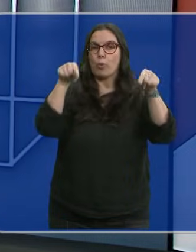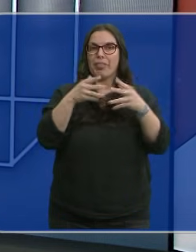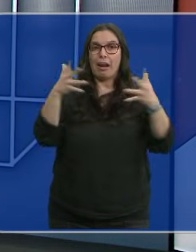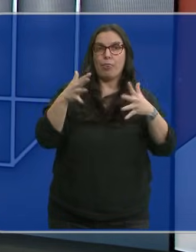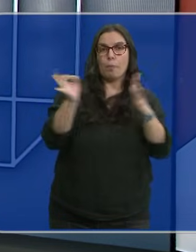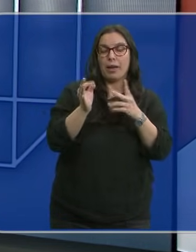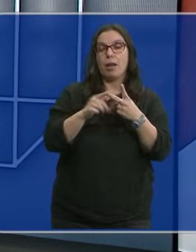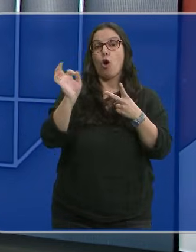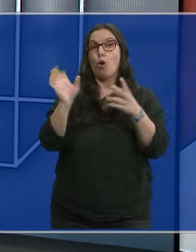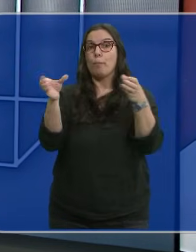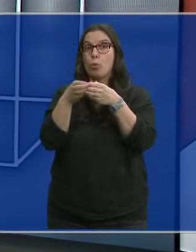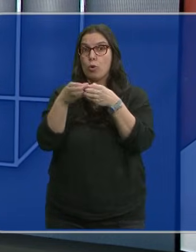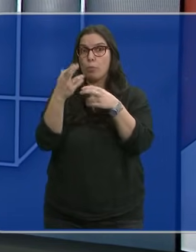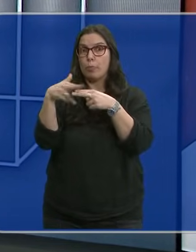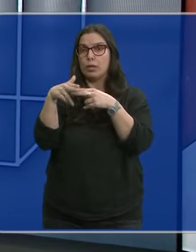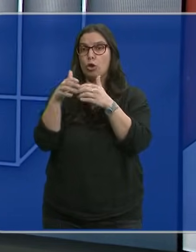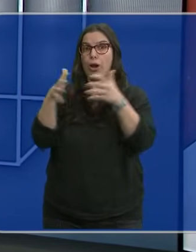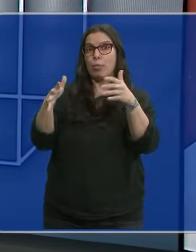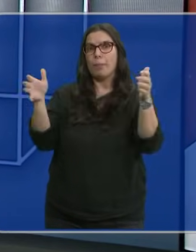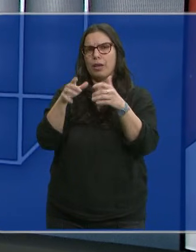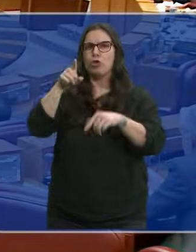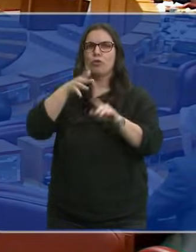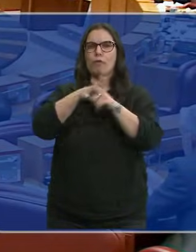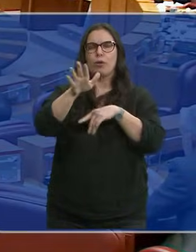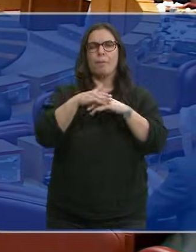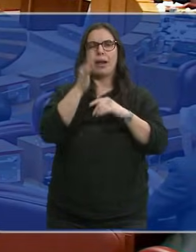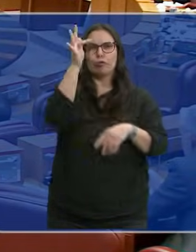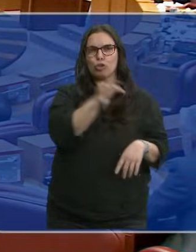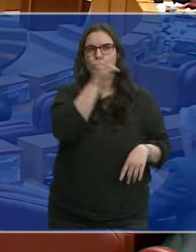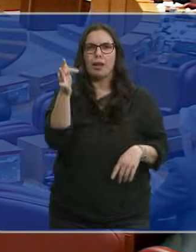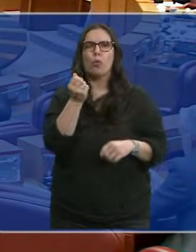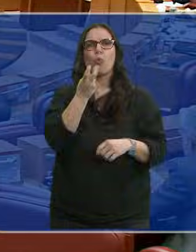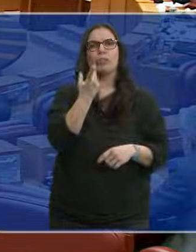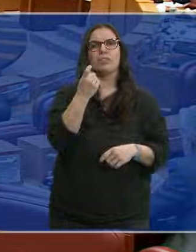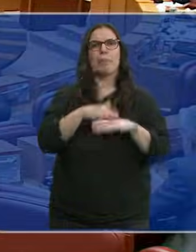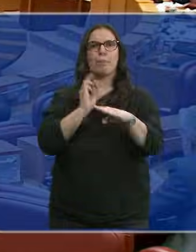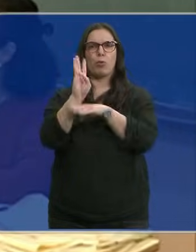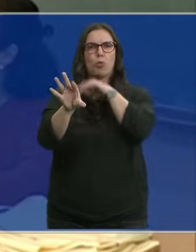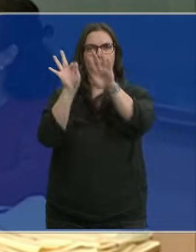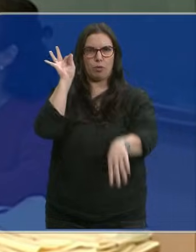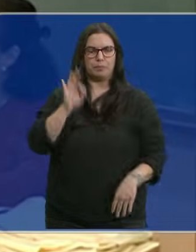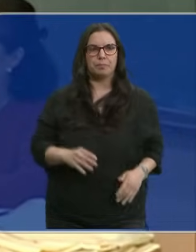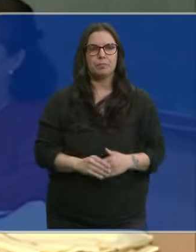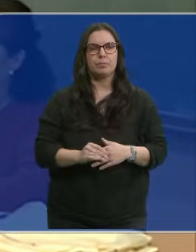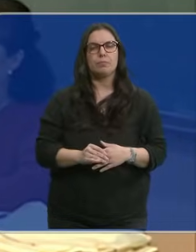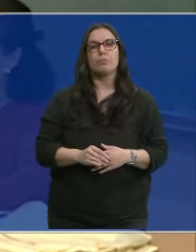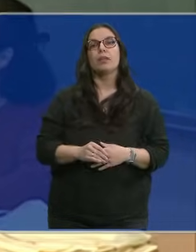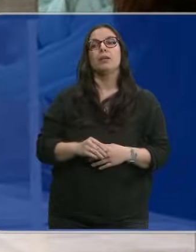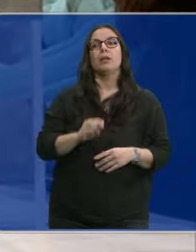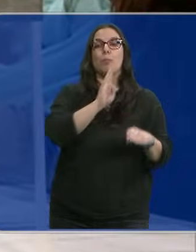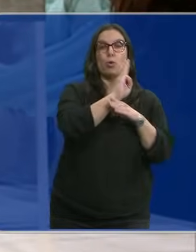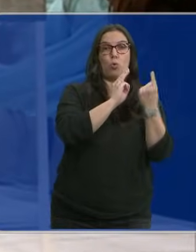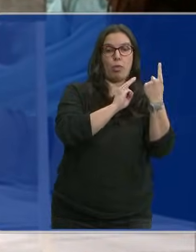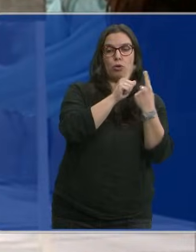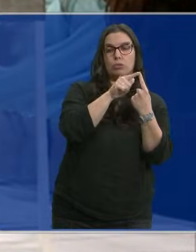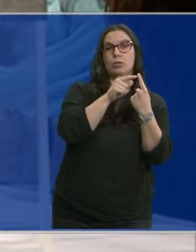de la formación política pueden ser determinantes. Los escaños no cuestan los mismos votos. En las